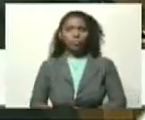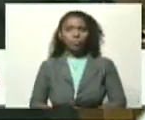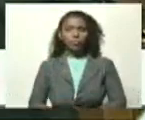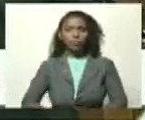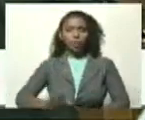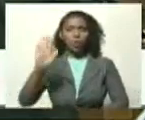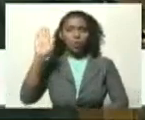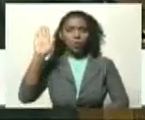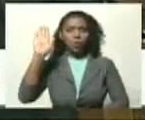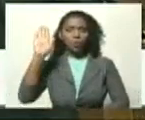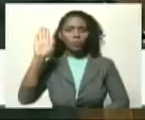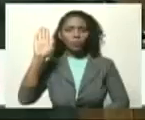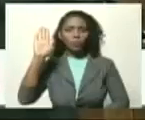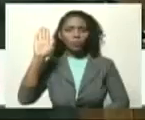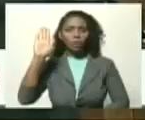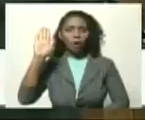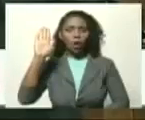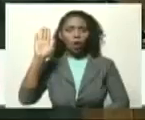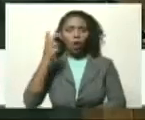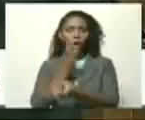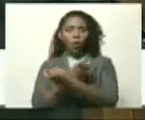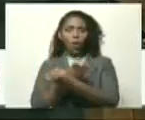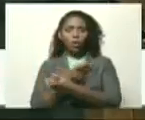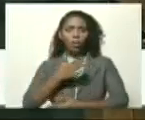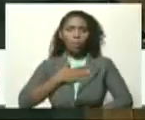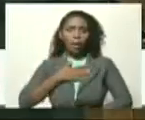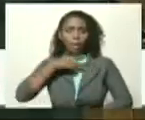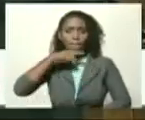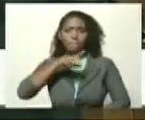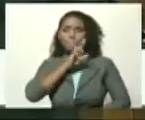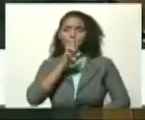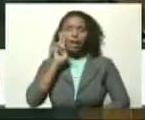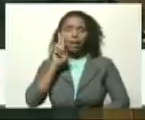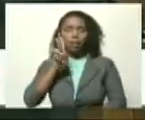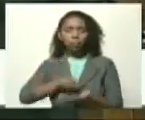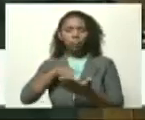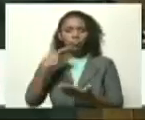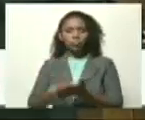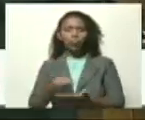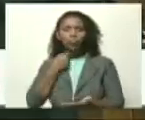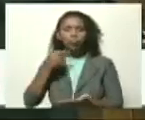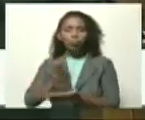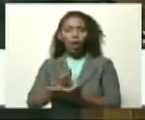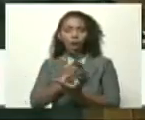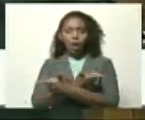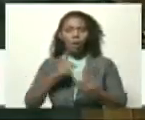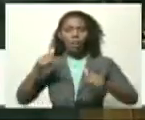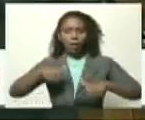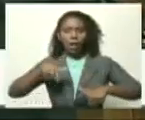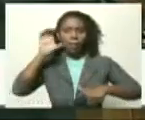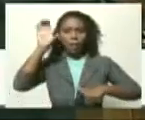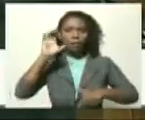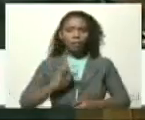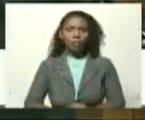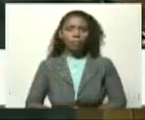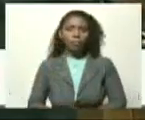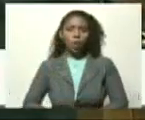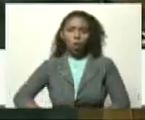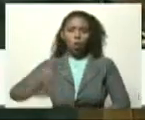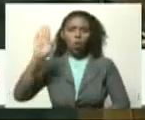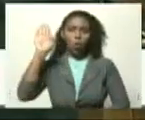Juro por los huesos de mi padre que cayera luchando por la libertad de esta patria.